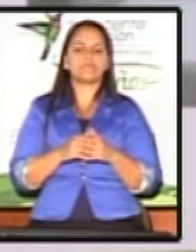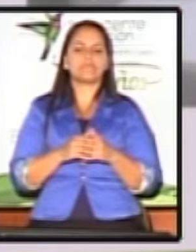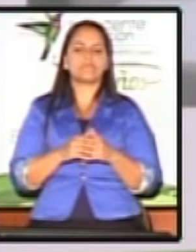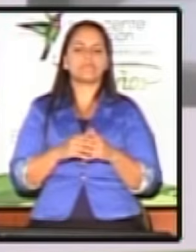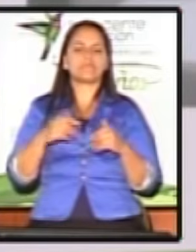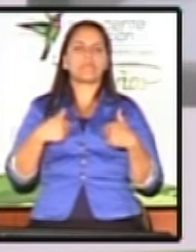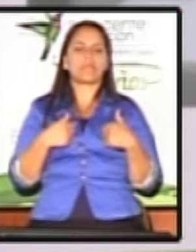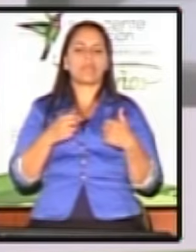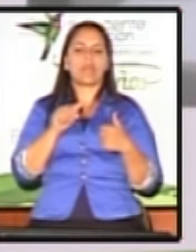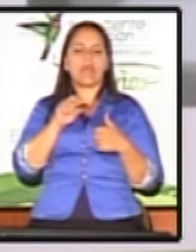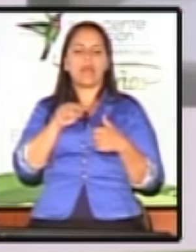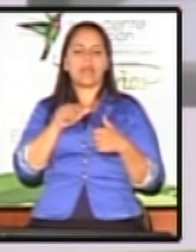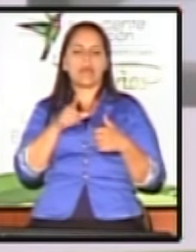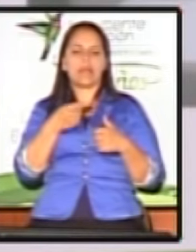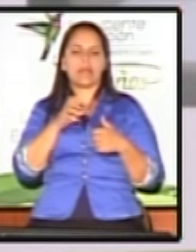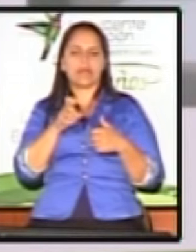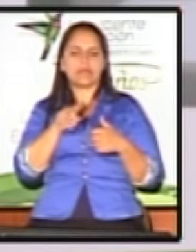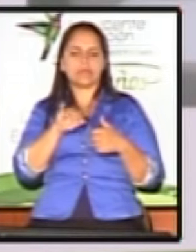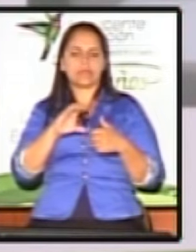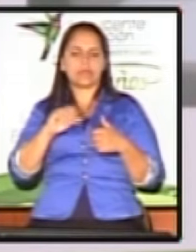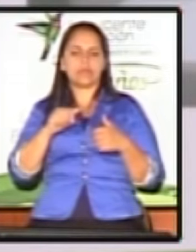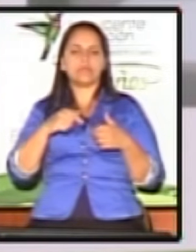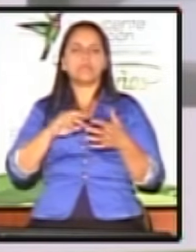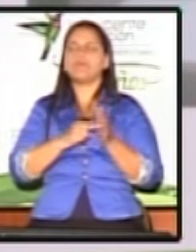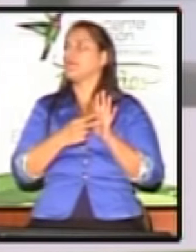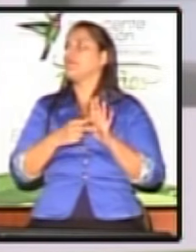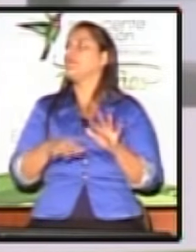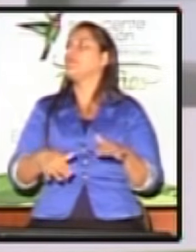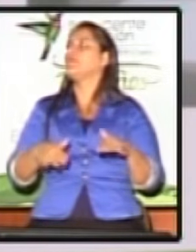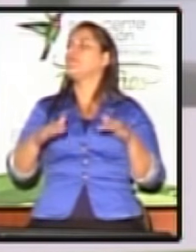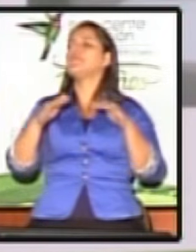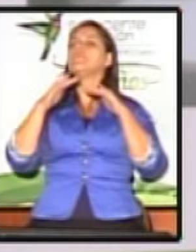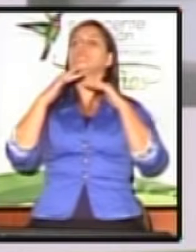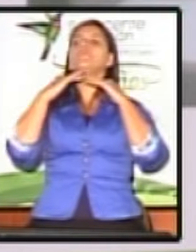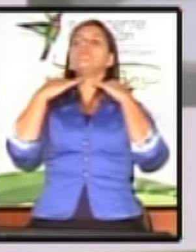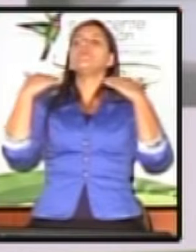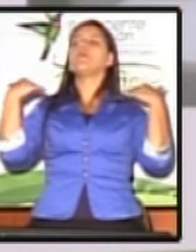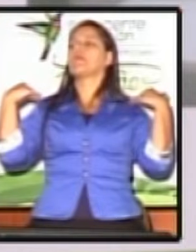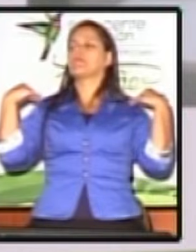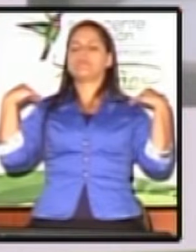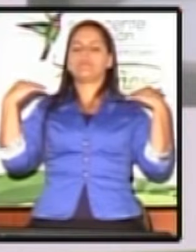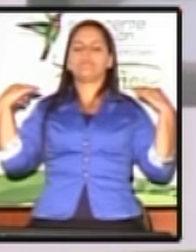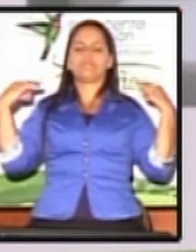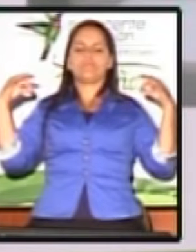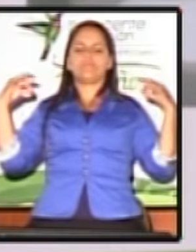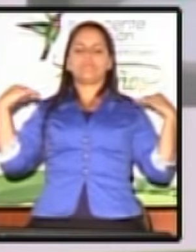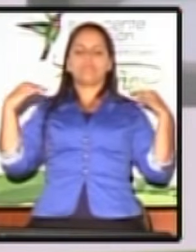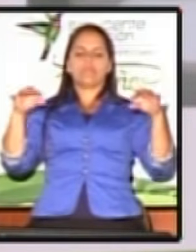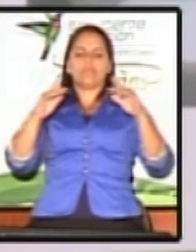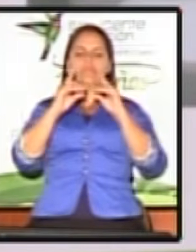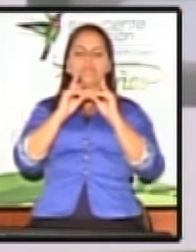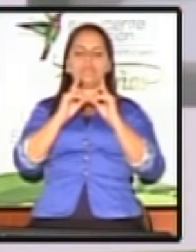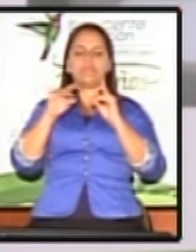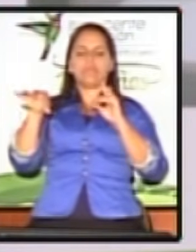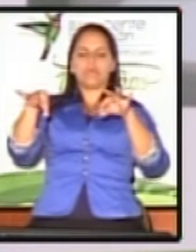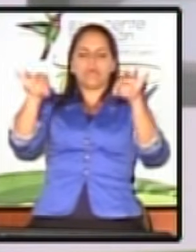la característica básica es que le cubra el cuello y la parte de la región de la escápula, o sea la parte de los